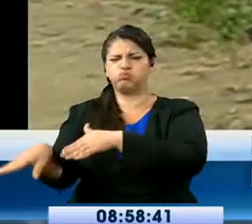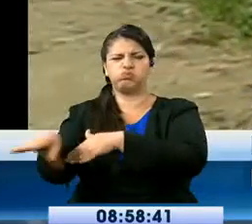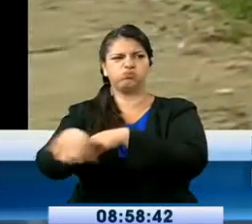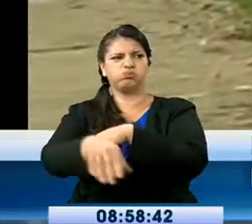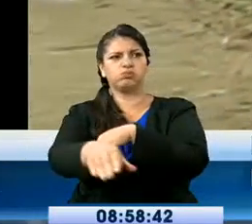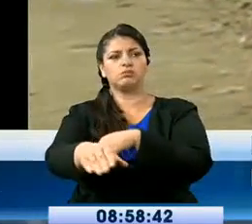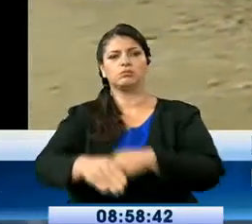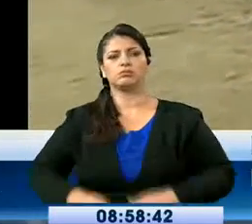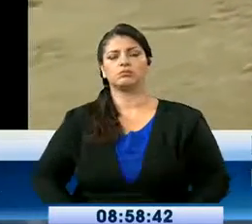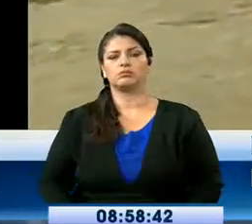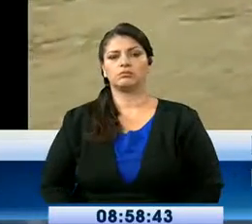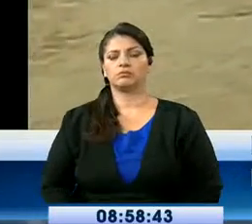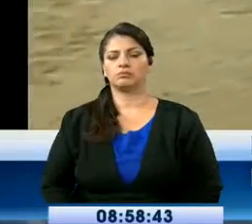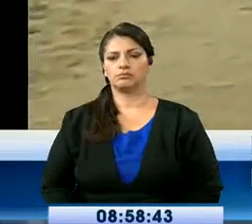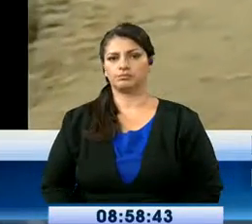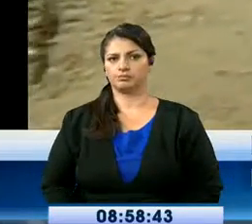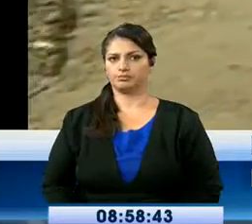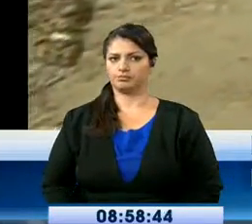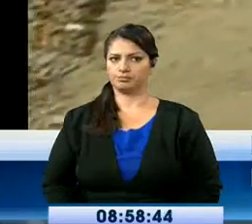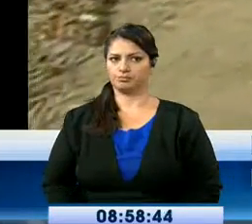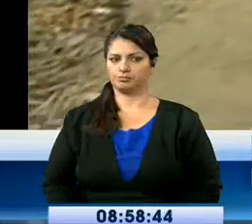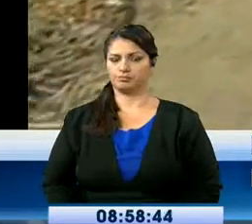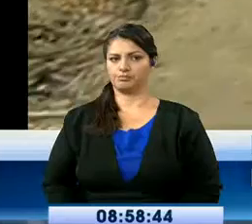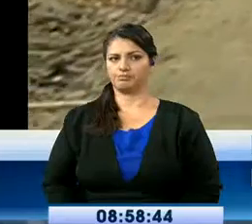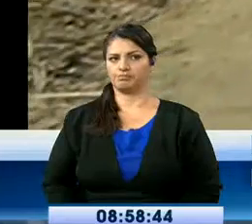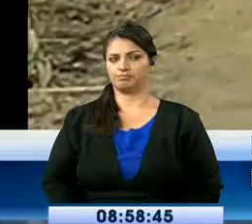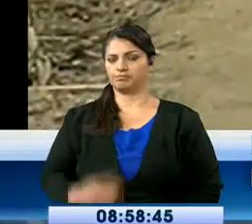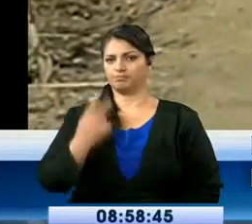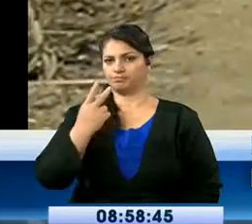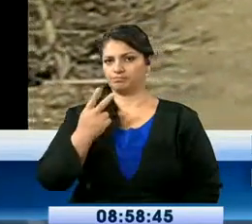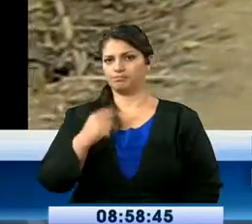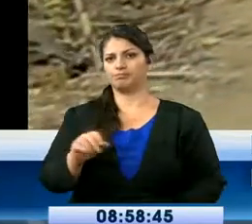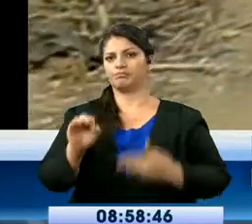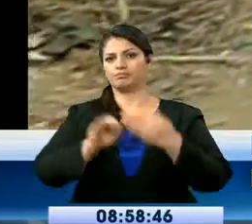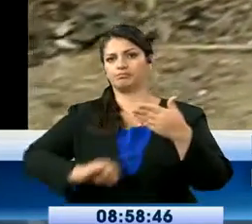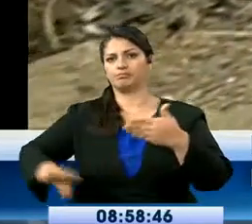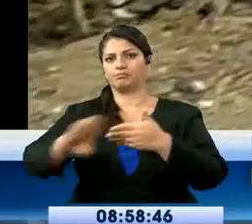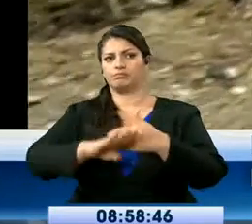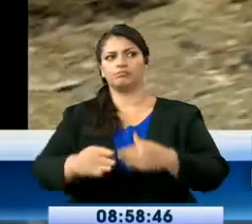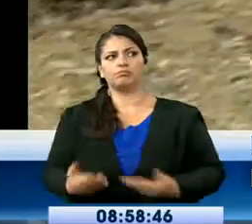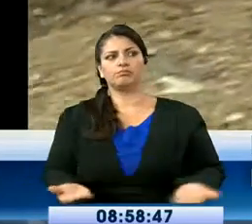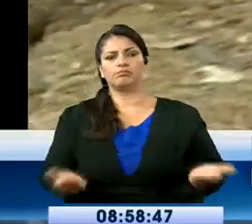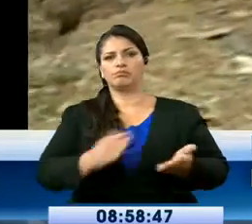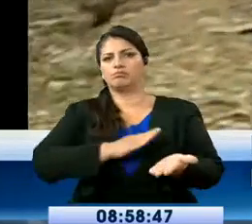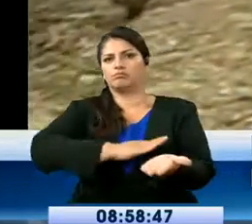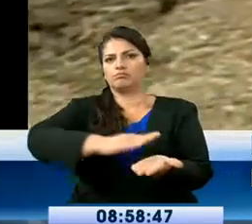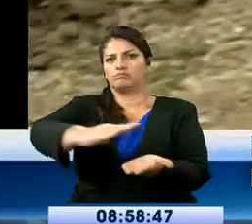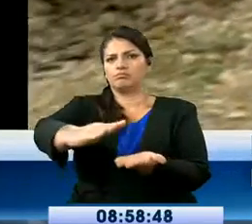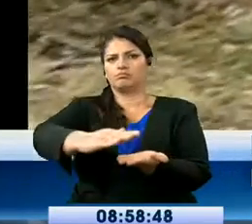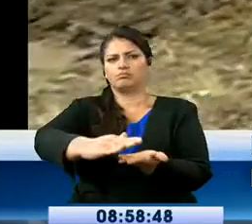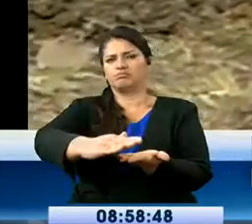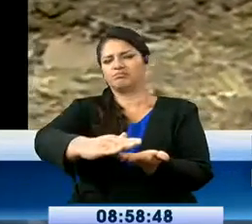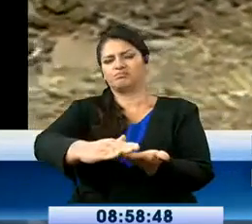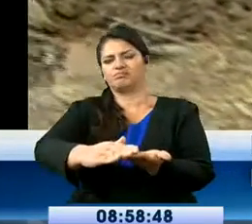verano, sin embargo, baja desde las partes más altas, viene parte de las calles como estamos viendo aquí,